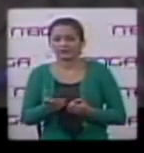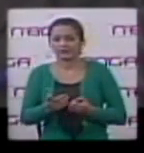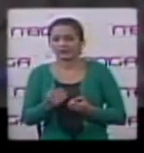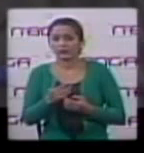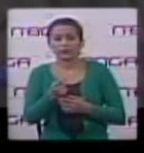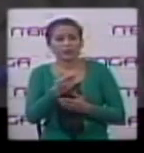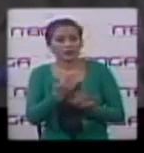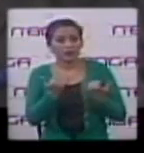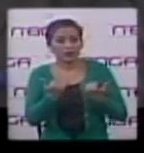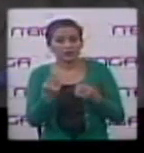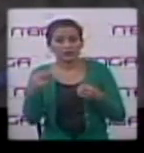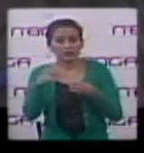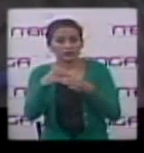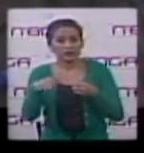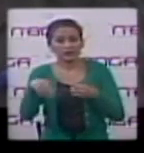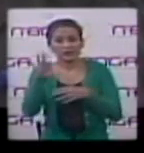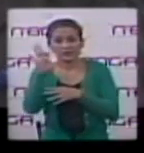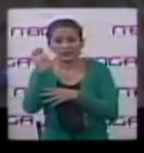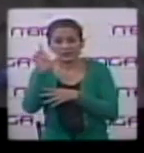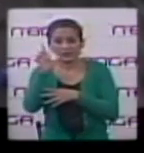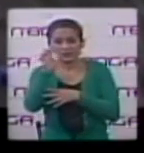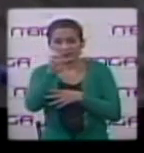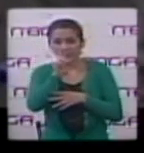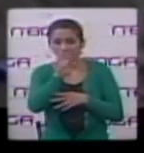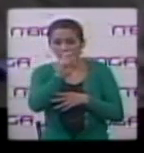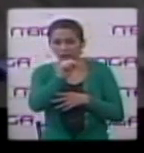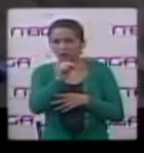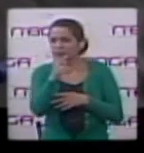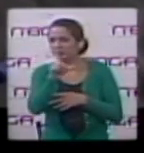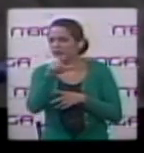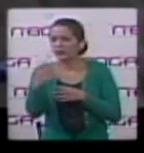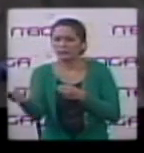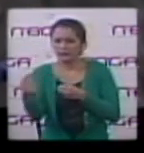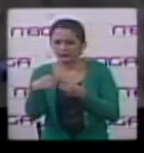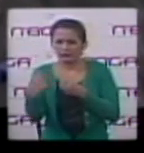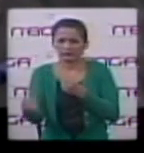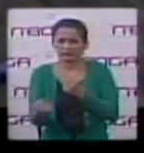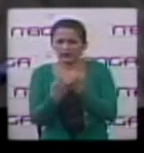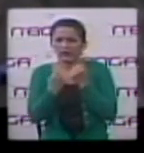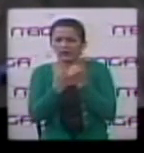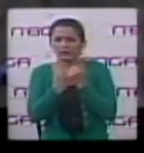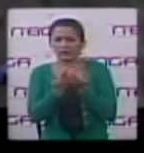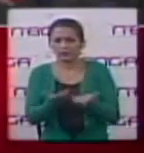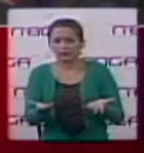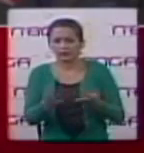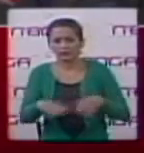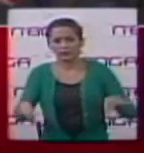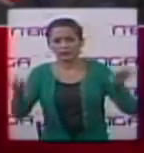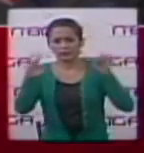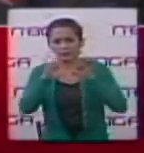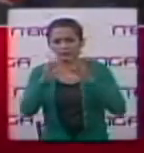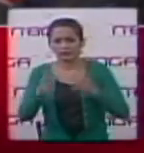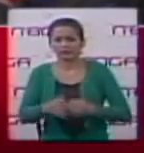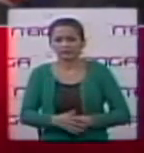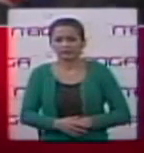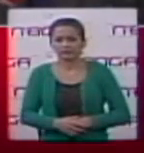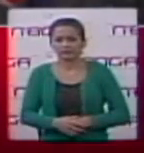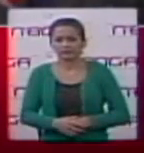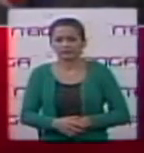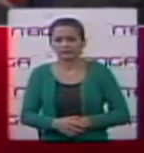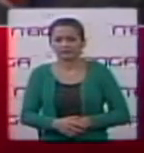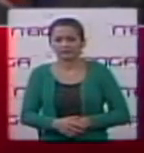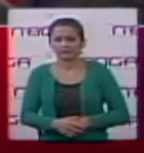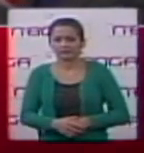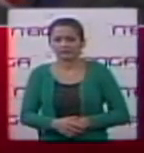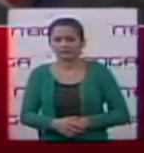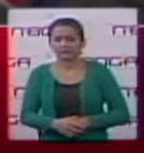colabore y hay muchas cosas que uno tiene que hacer No solamente el día de sino también el el el momento en que es la previa